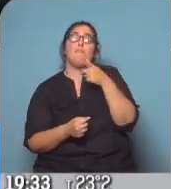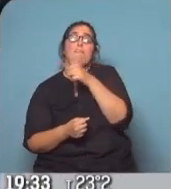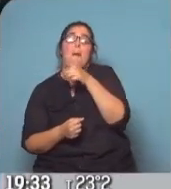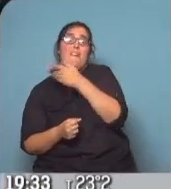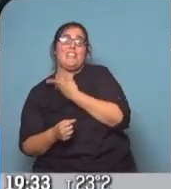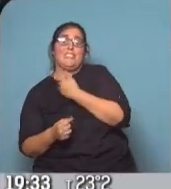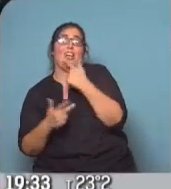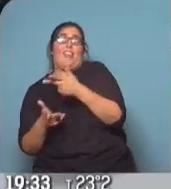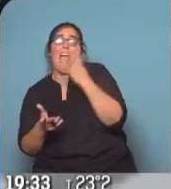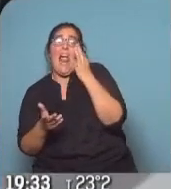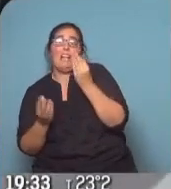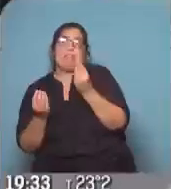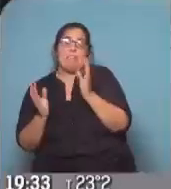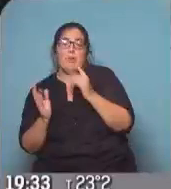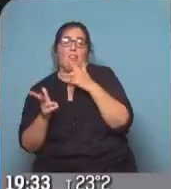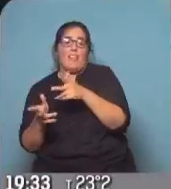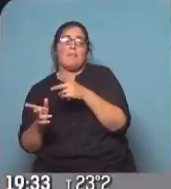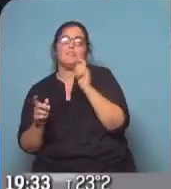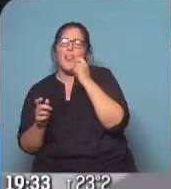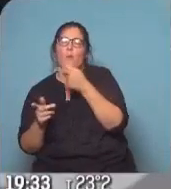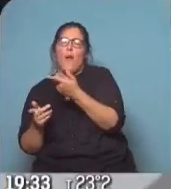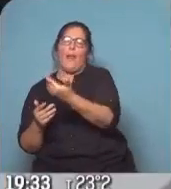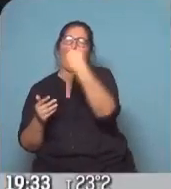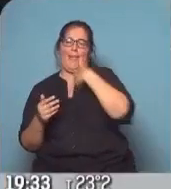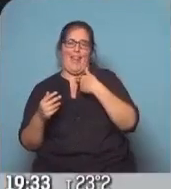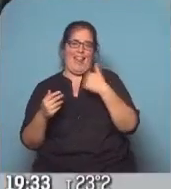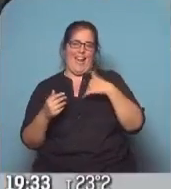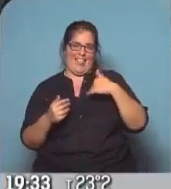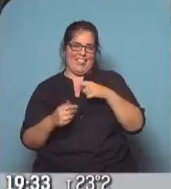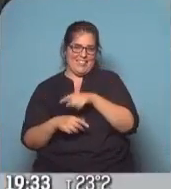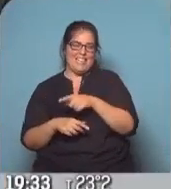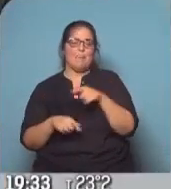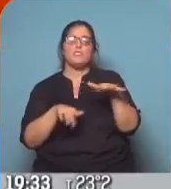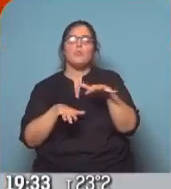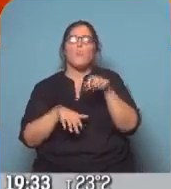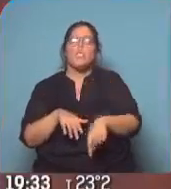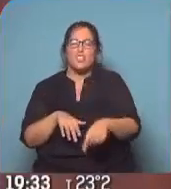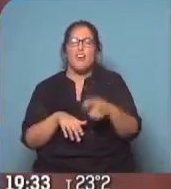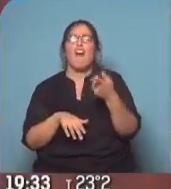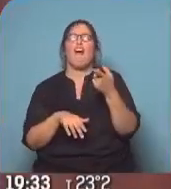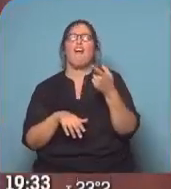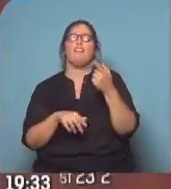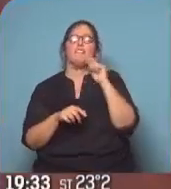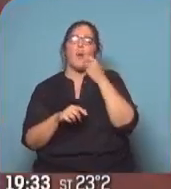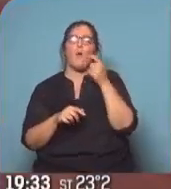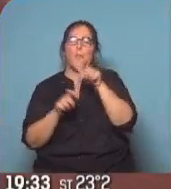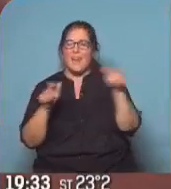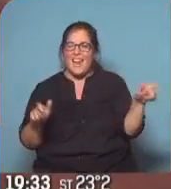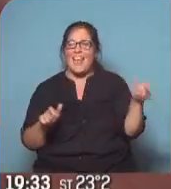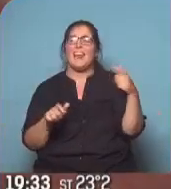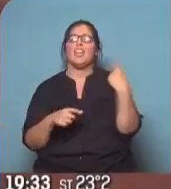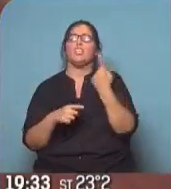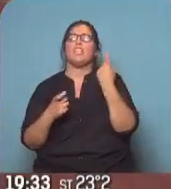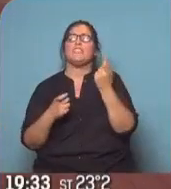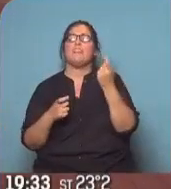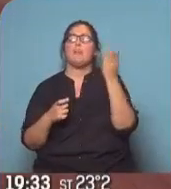con confianza que sería bueno que venga a la argentina por por ahora por eloy porque porque nos podría hacer mucho bien por qué vamos a escuchar